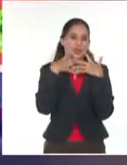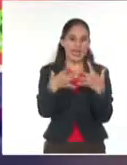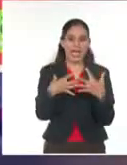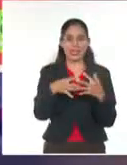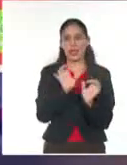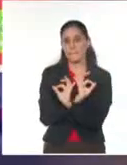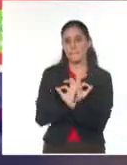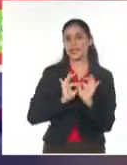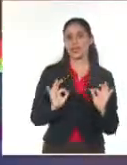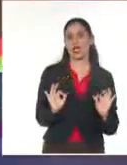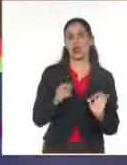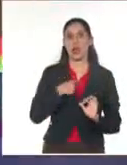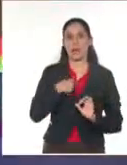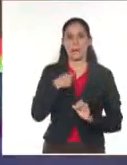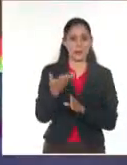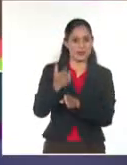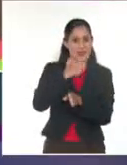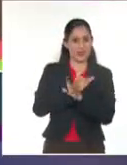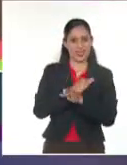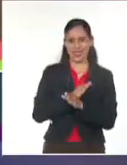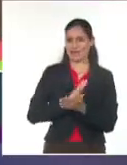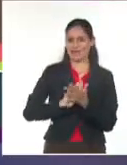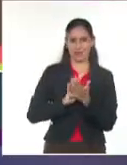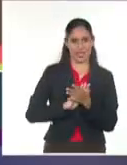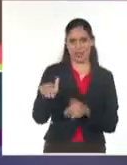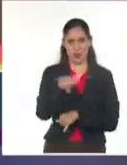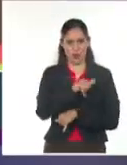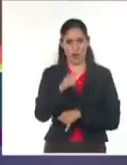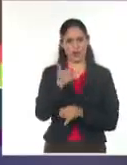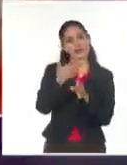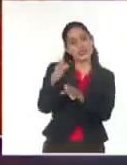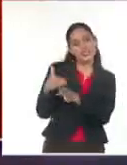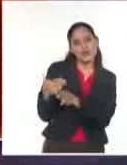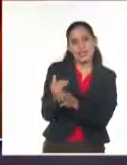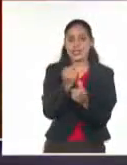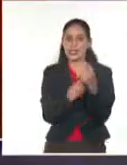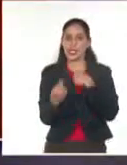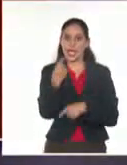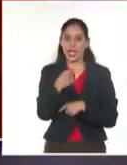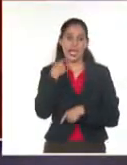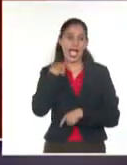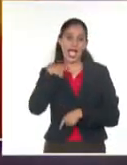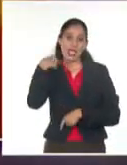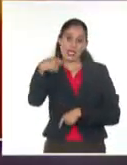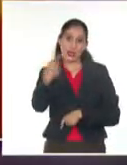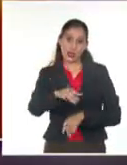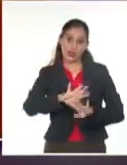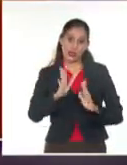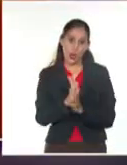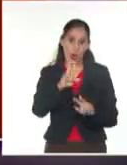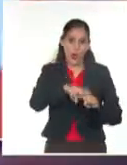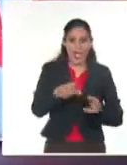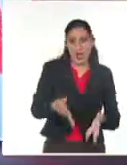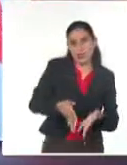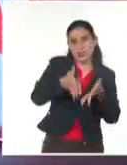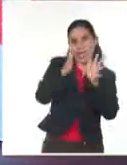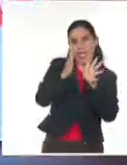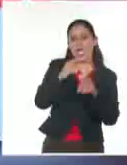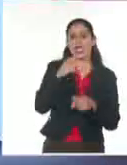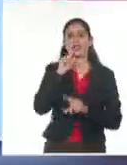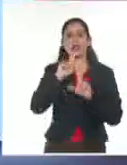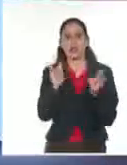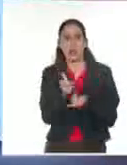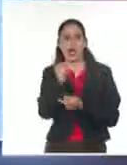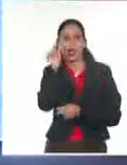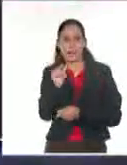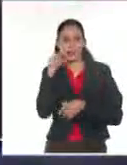diferente a lo del año pasado. La repercusión que tenemos al final en todo lo que hacemos, el hotel, las instalaciones, la gente que viene a vernos. Un chico de barrio